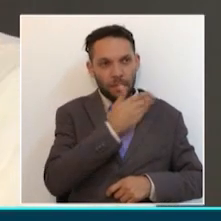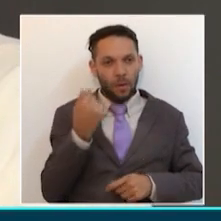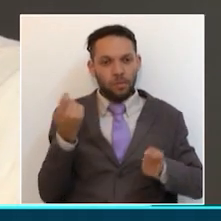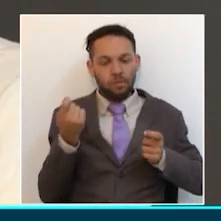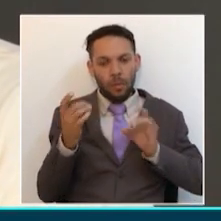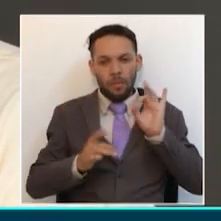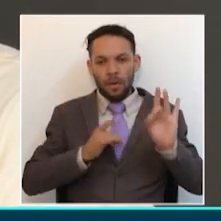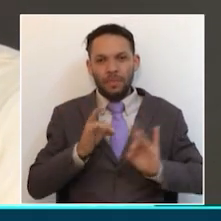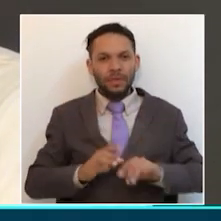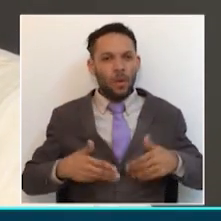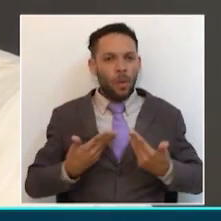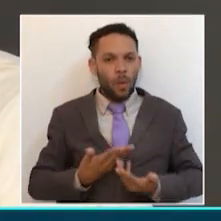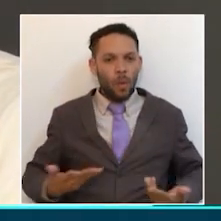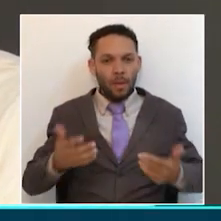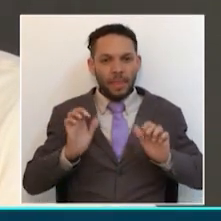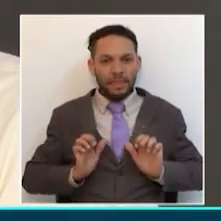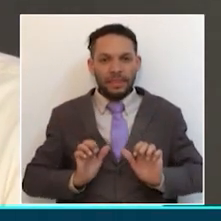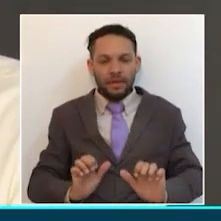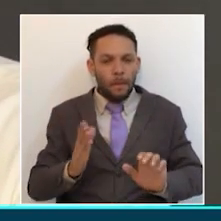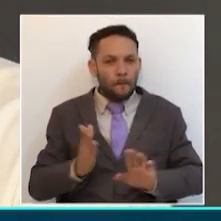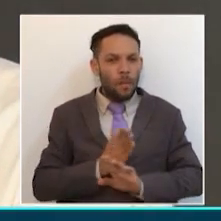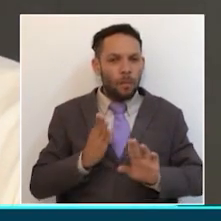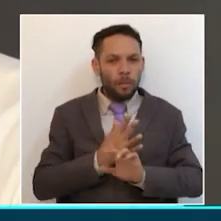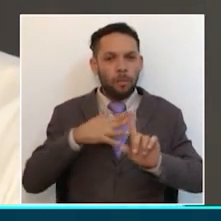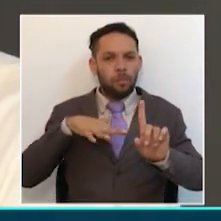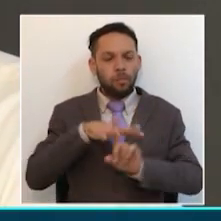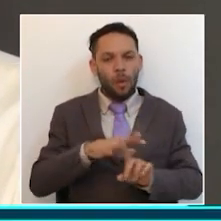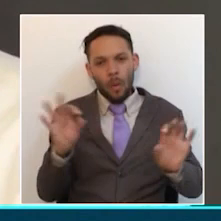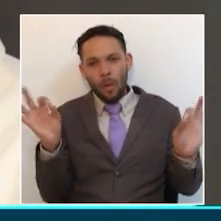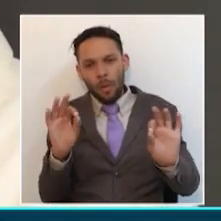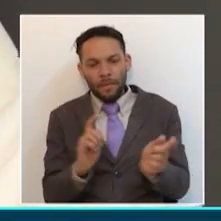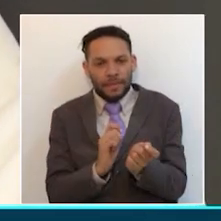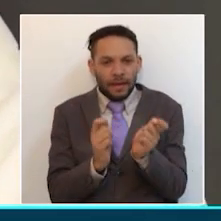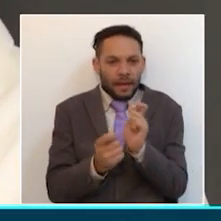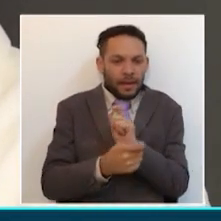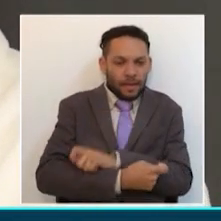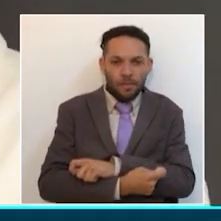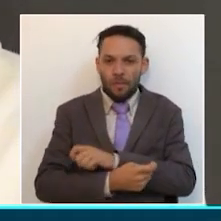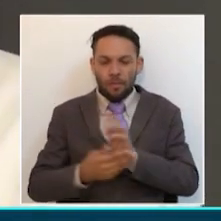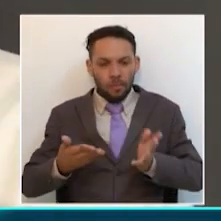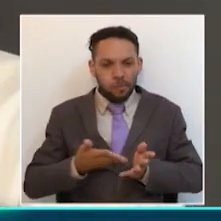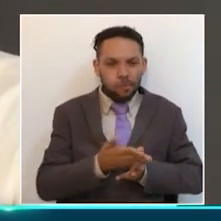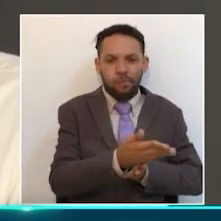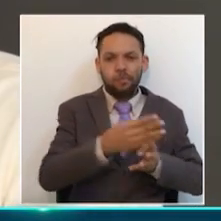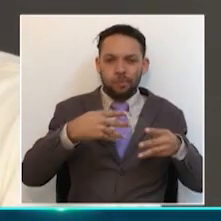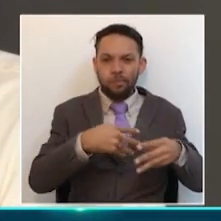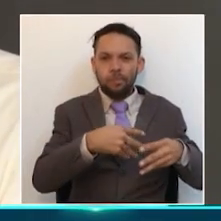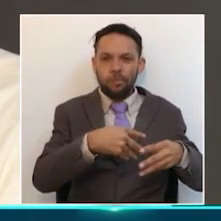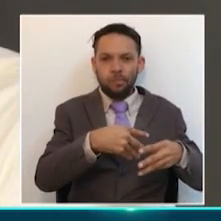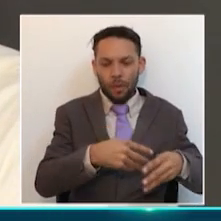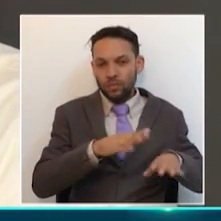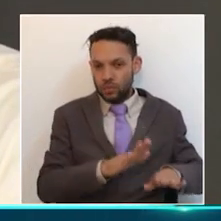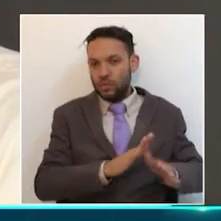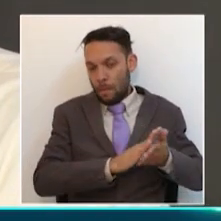para evitar que se distorsione o que se vaya a cambiar el sentido de la marcha. La marcha, hasta donde sabemos, es